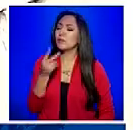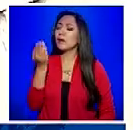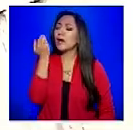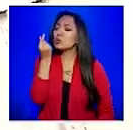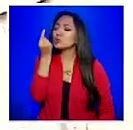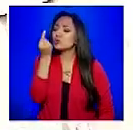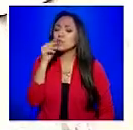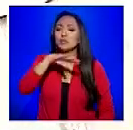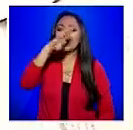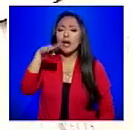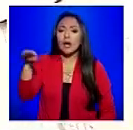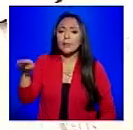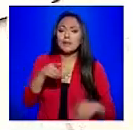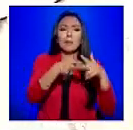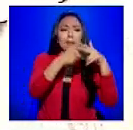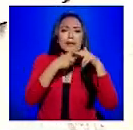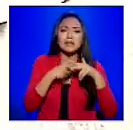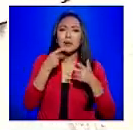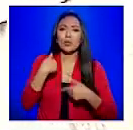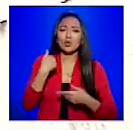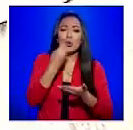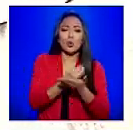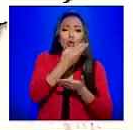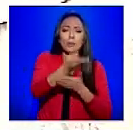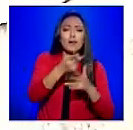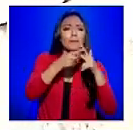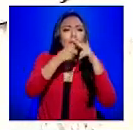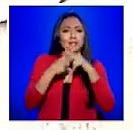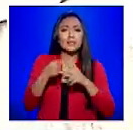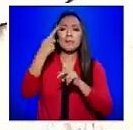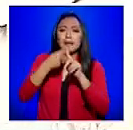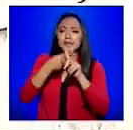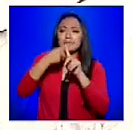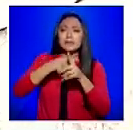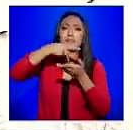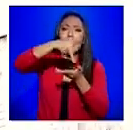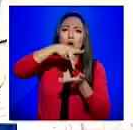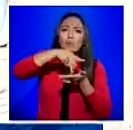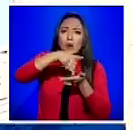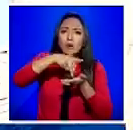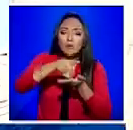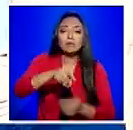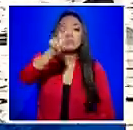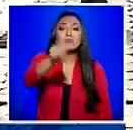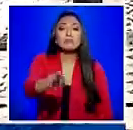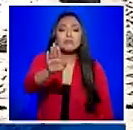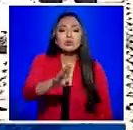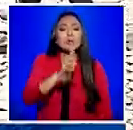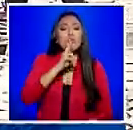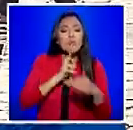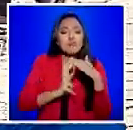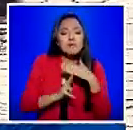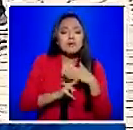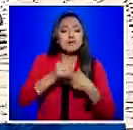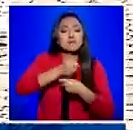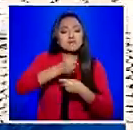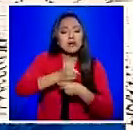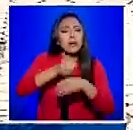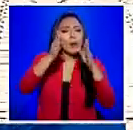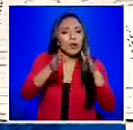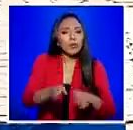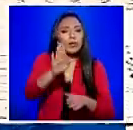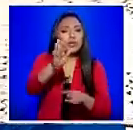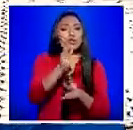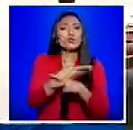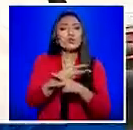la camioneta haciendo préstamo y estamos pagando cada mes. Personas humildes, trabajadoras, productoras de lácteos